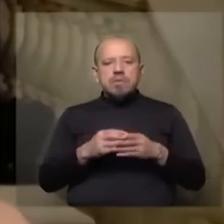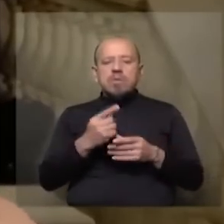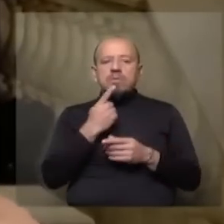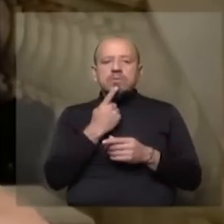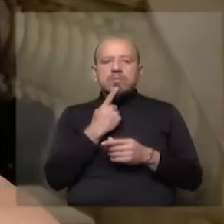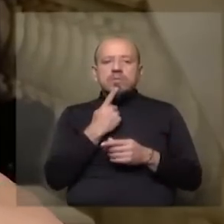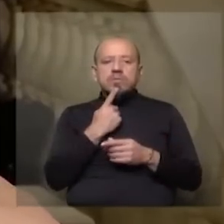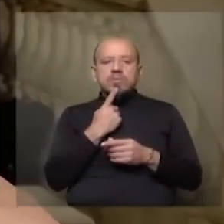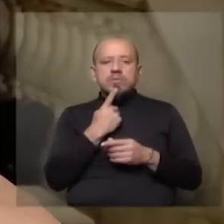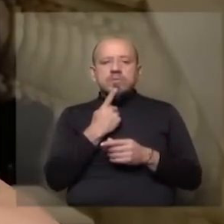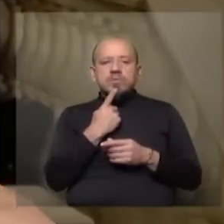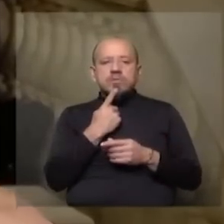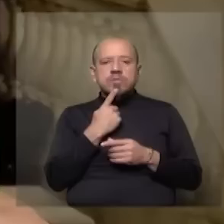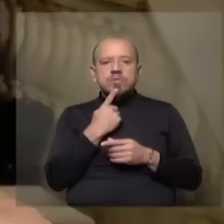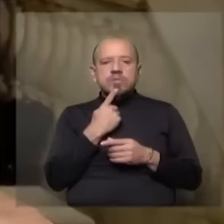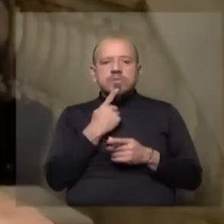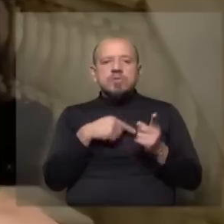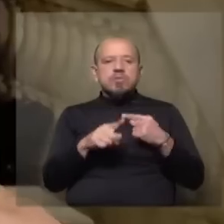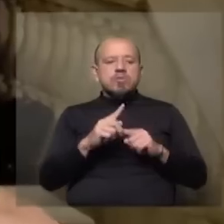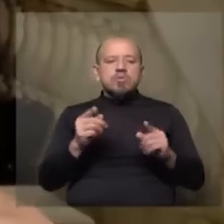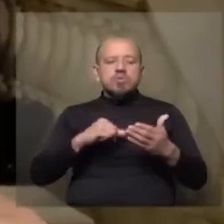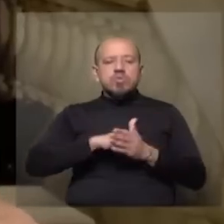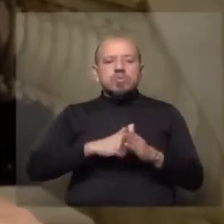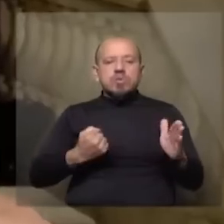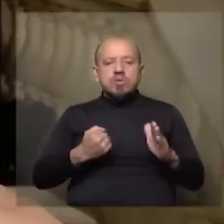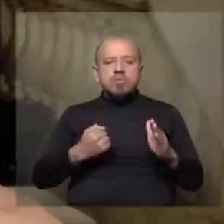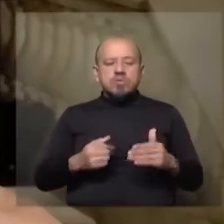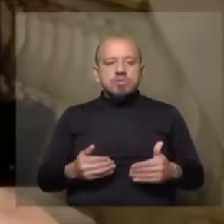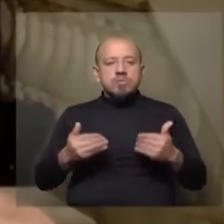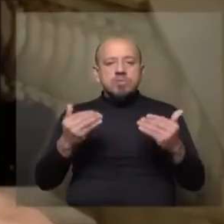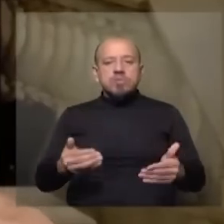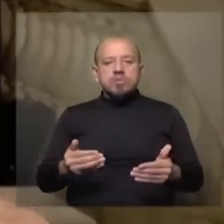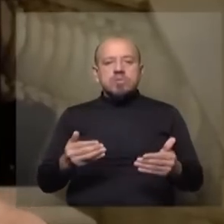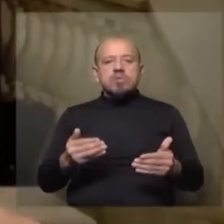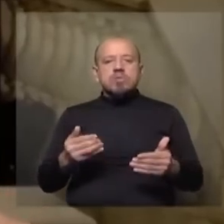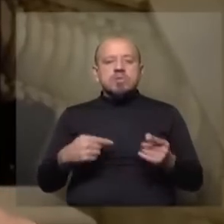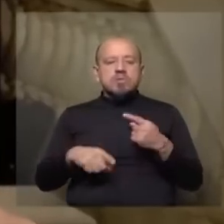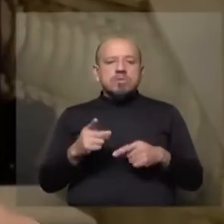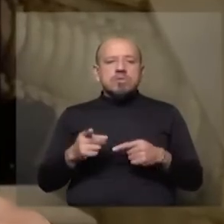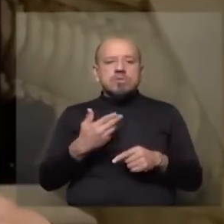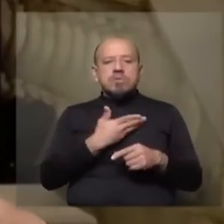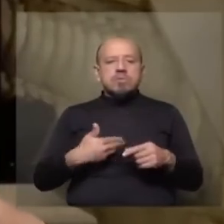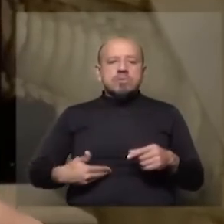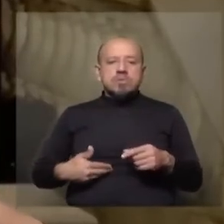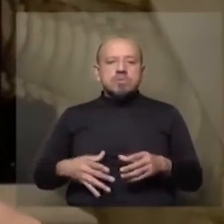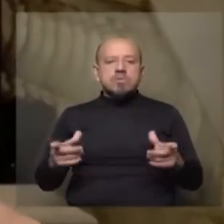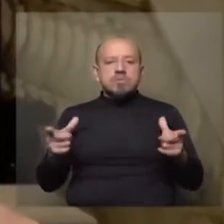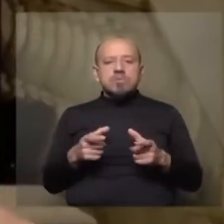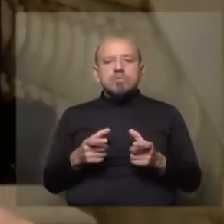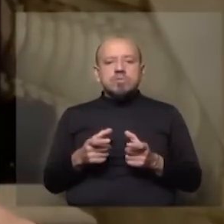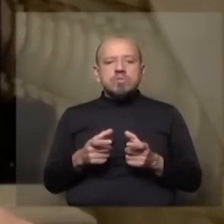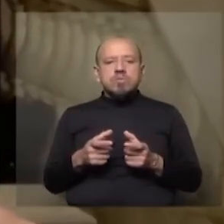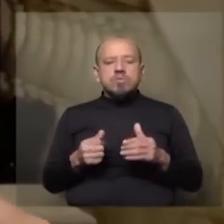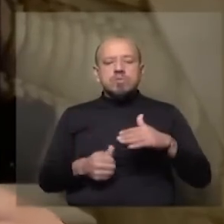arriba de la mesa o sea que el Partido Nacional no suspendió sino que postergó este mandat a a su presidente a reunirse con los diferentes